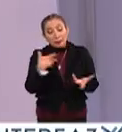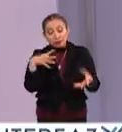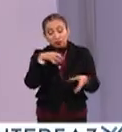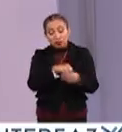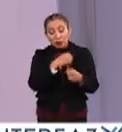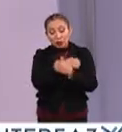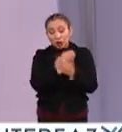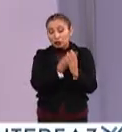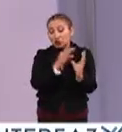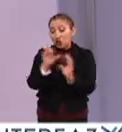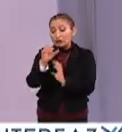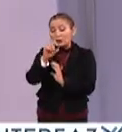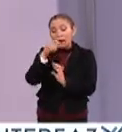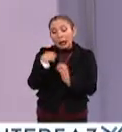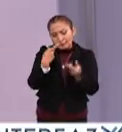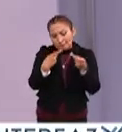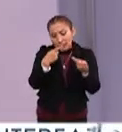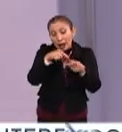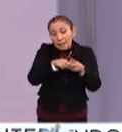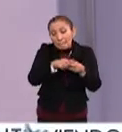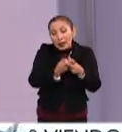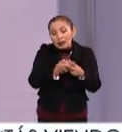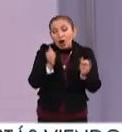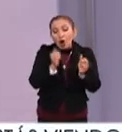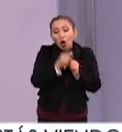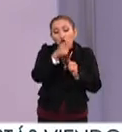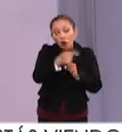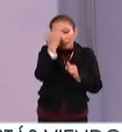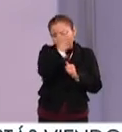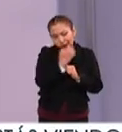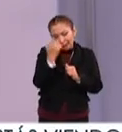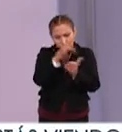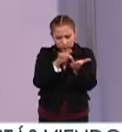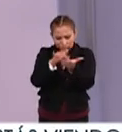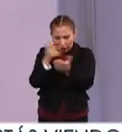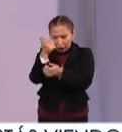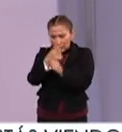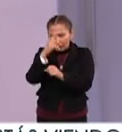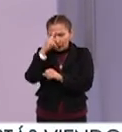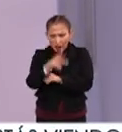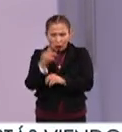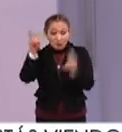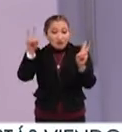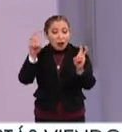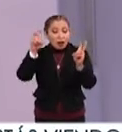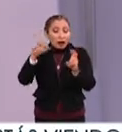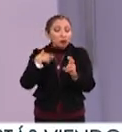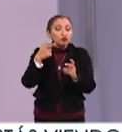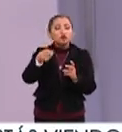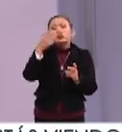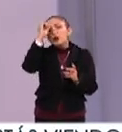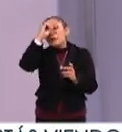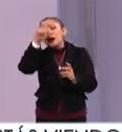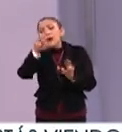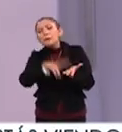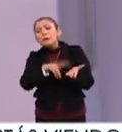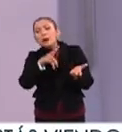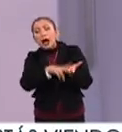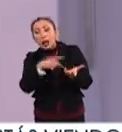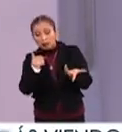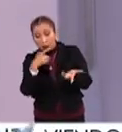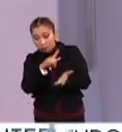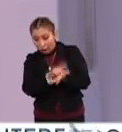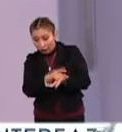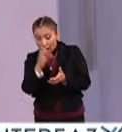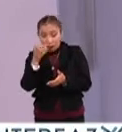de educación cívica es una estrategia que surge a partir de un diagnóstico que se hizo a la Ciudad de México respecto de la percepción de valores de